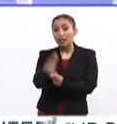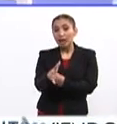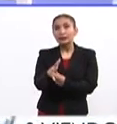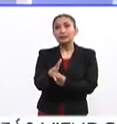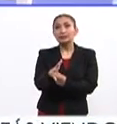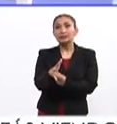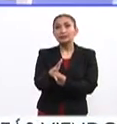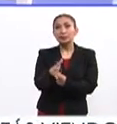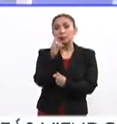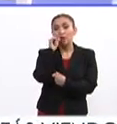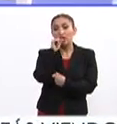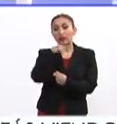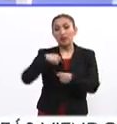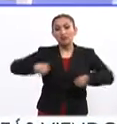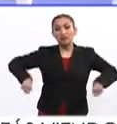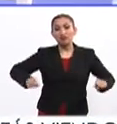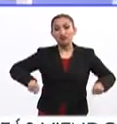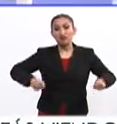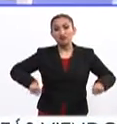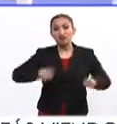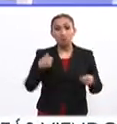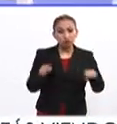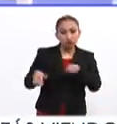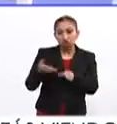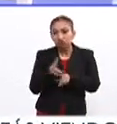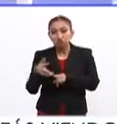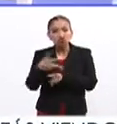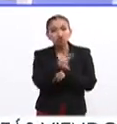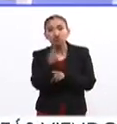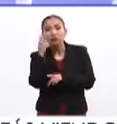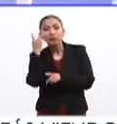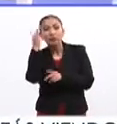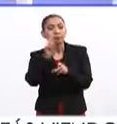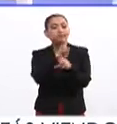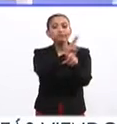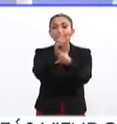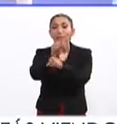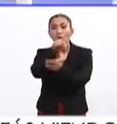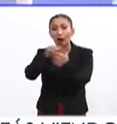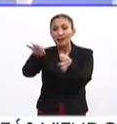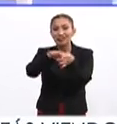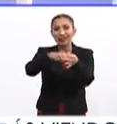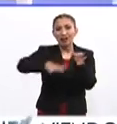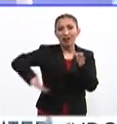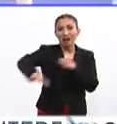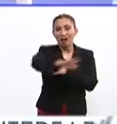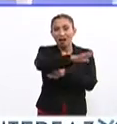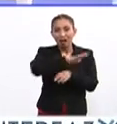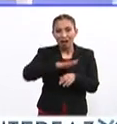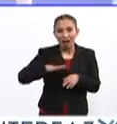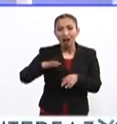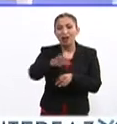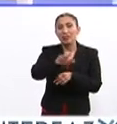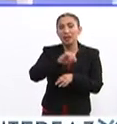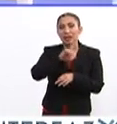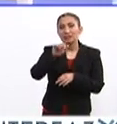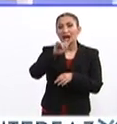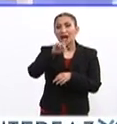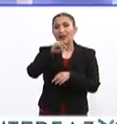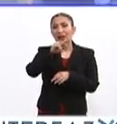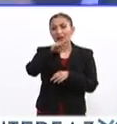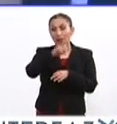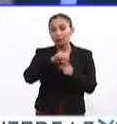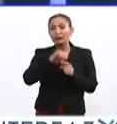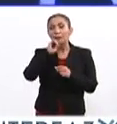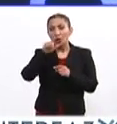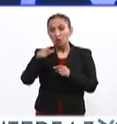son policías en motocicleta que permiten precisamente hacer recorridos en todas las inmediaciones de Zacatenco.